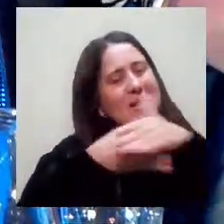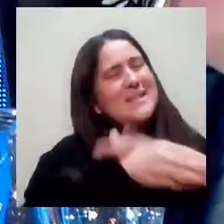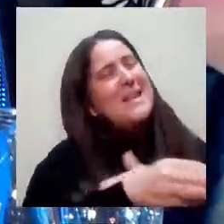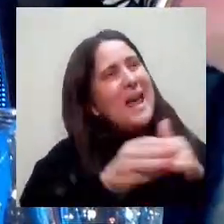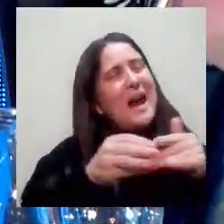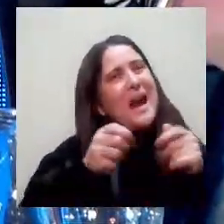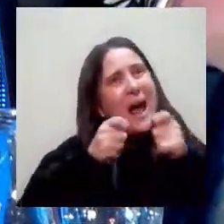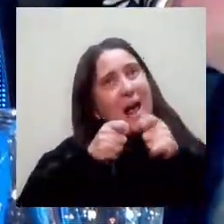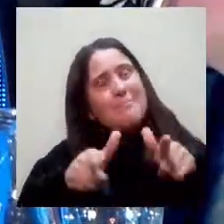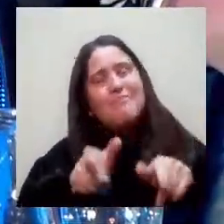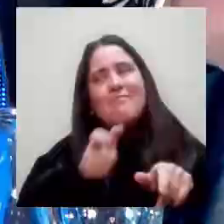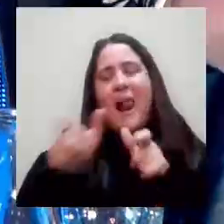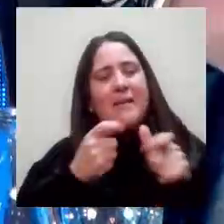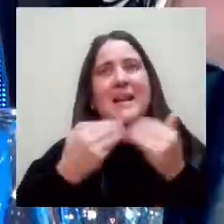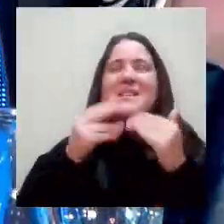lenguaje a través de la vista.